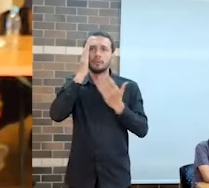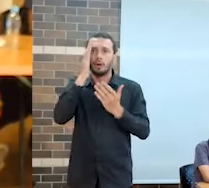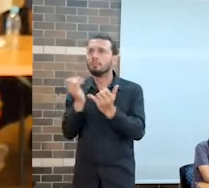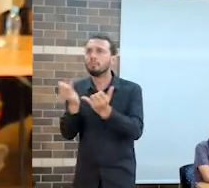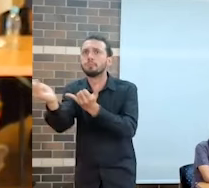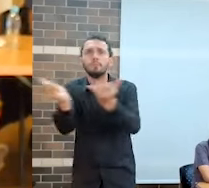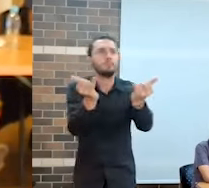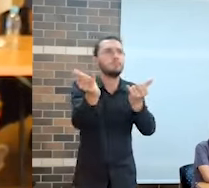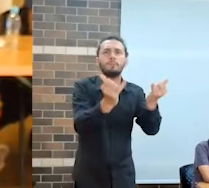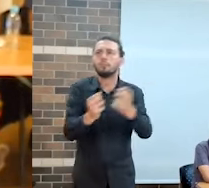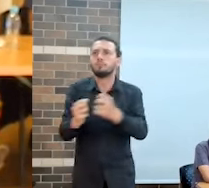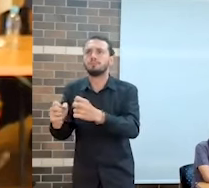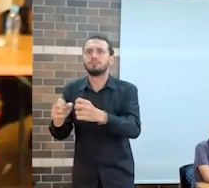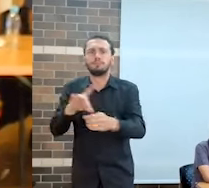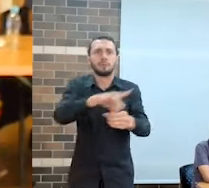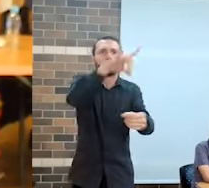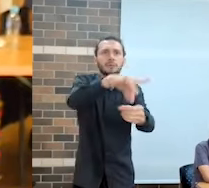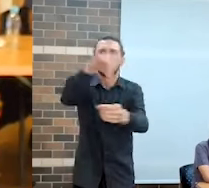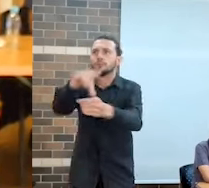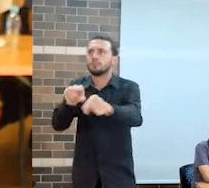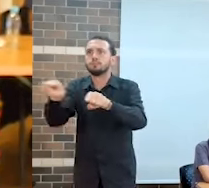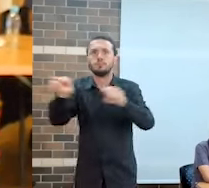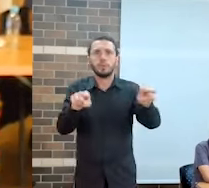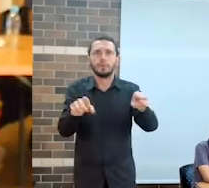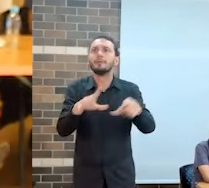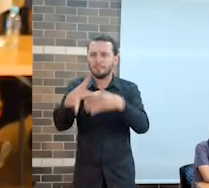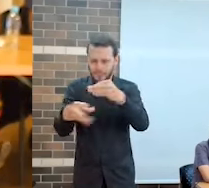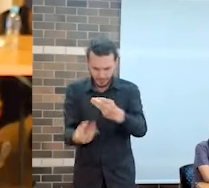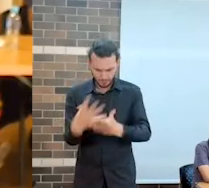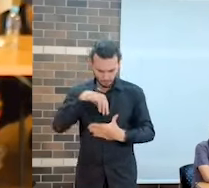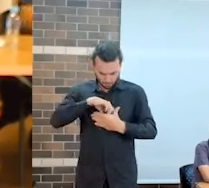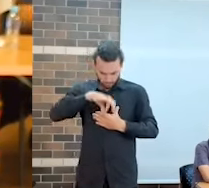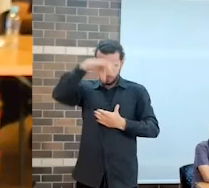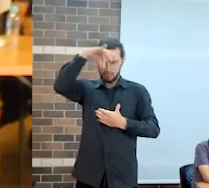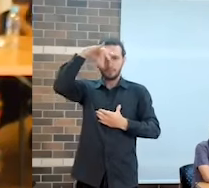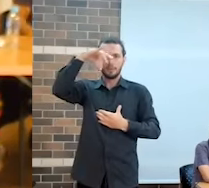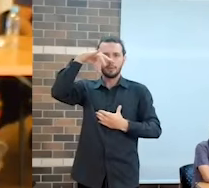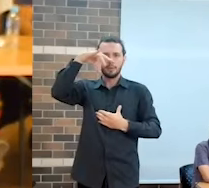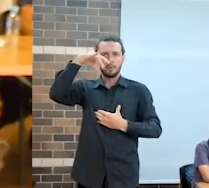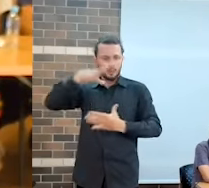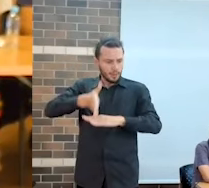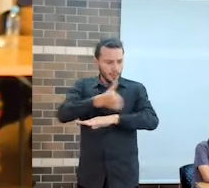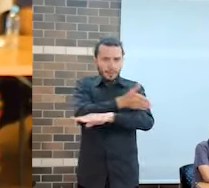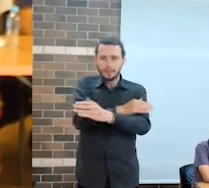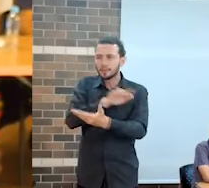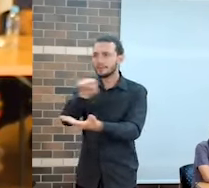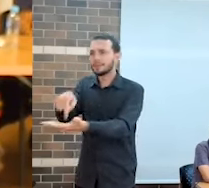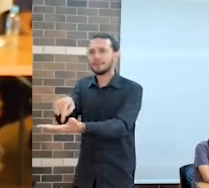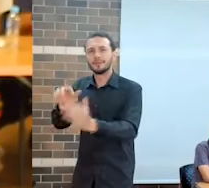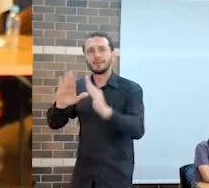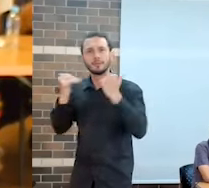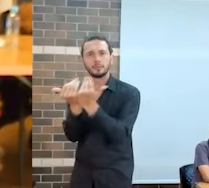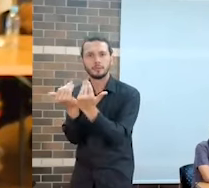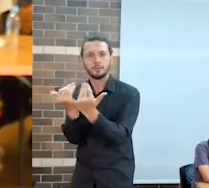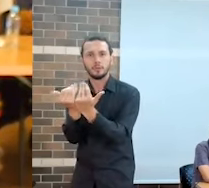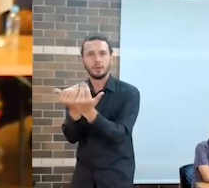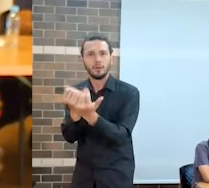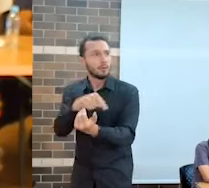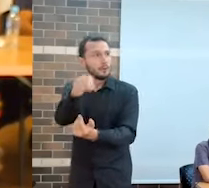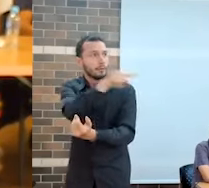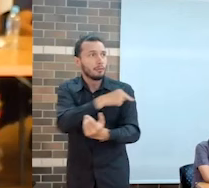que somos espíritu. Nos contó la escuela que la sabiduría de nuestros mayores no